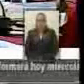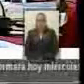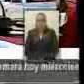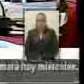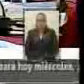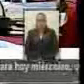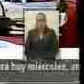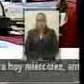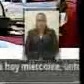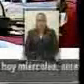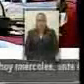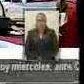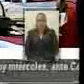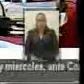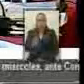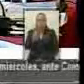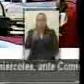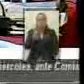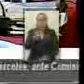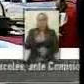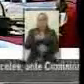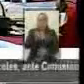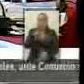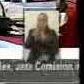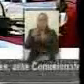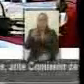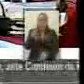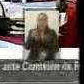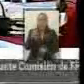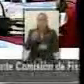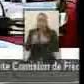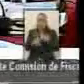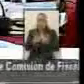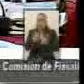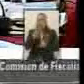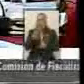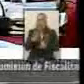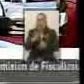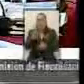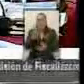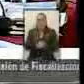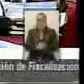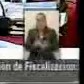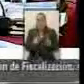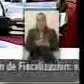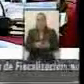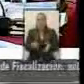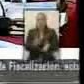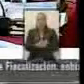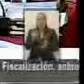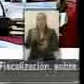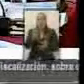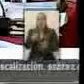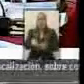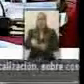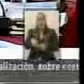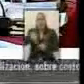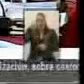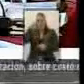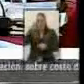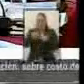ejemplo, que los Oviedo entran a Pomalca, el precio internacional, y digo internacional porque es inclusive más barato que el precio nacional